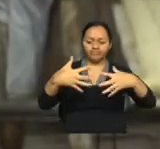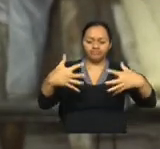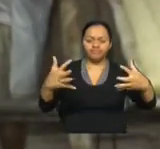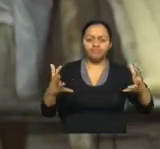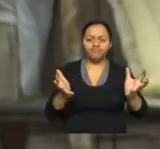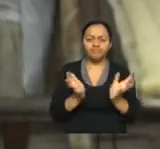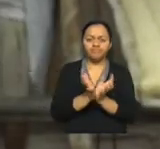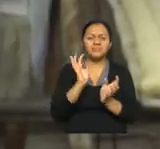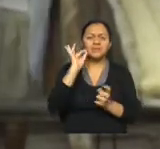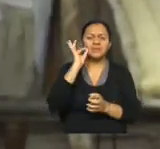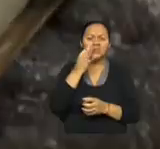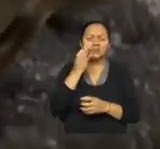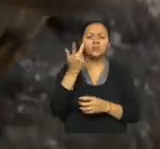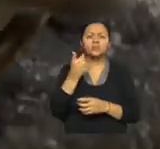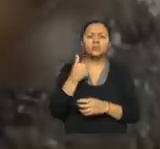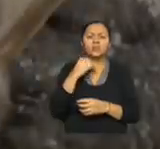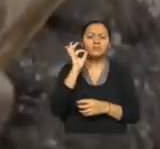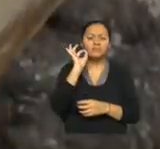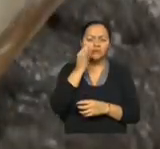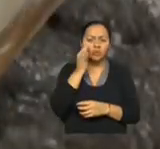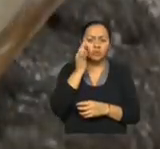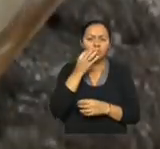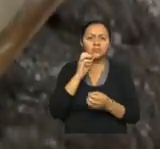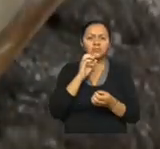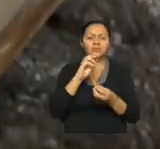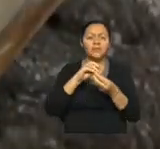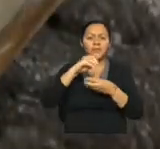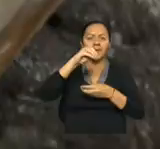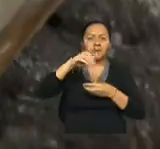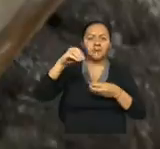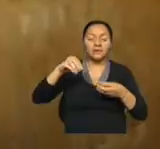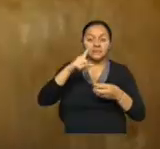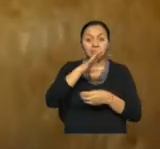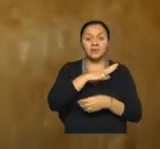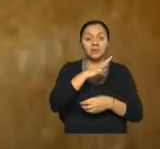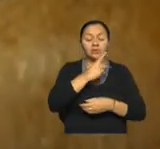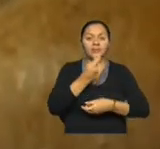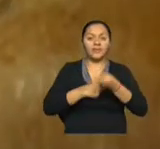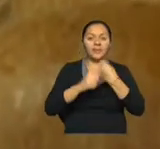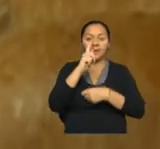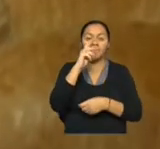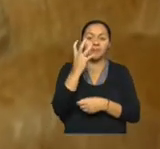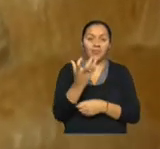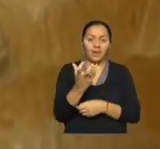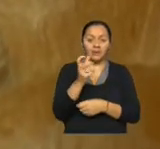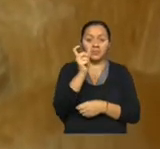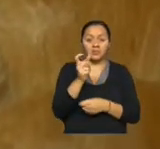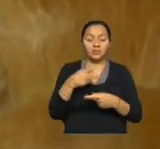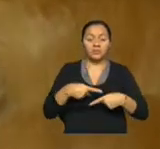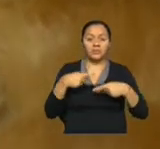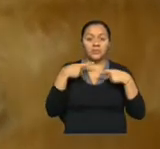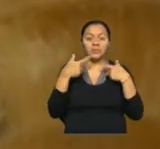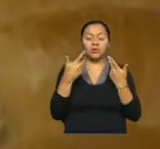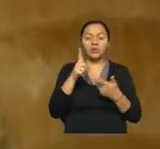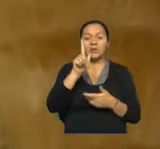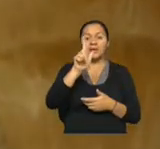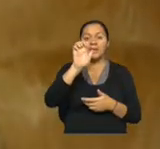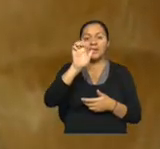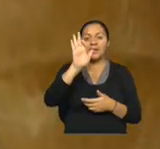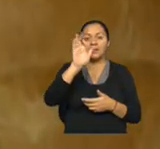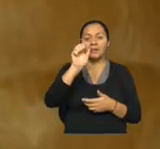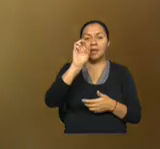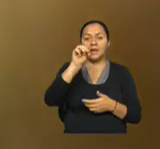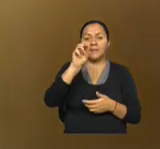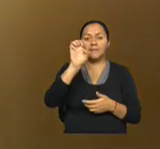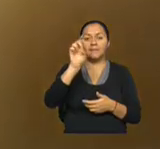dulce, con fruta, con pasta. Don Jaime Galarza vende este delicioso pan a los habitantes del sector Letamendi en la provincia